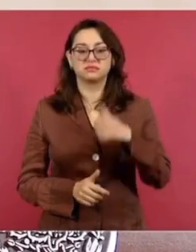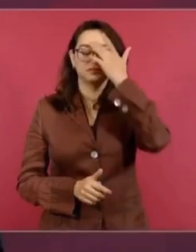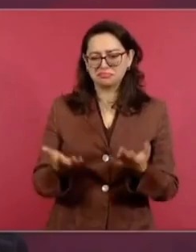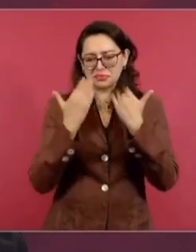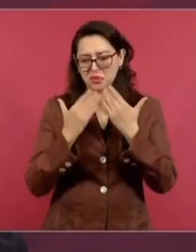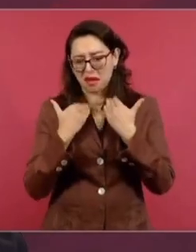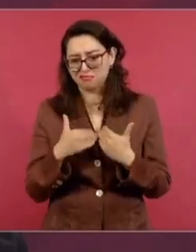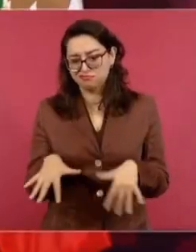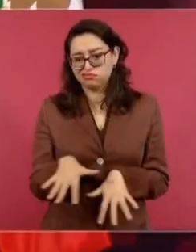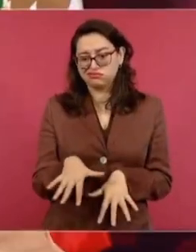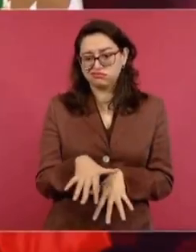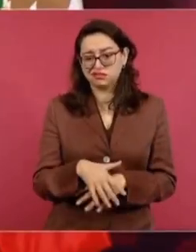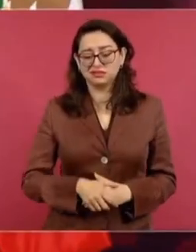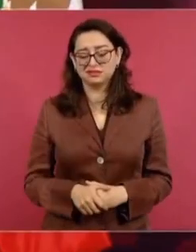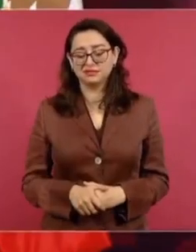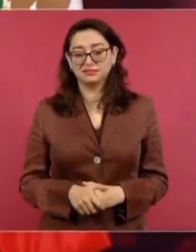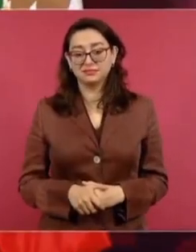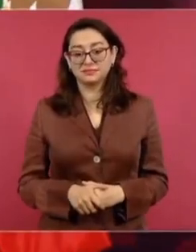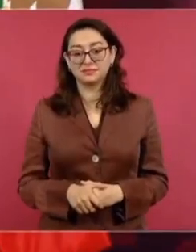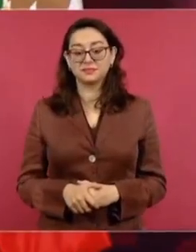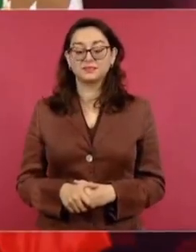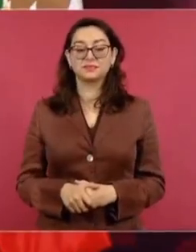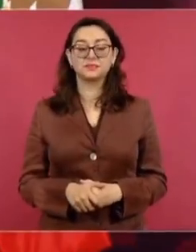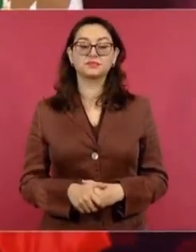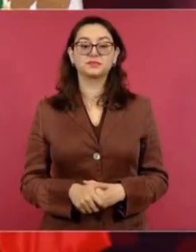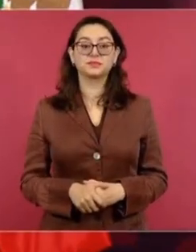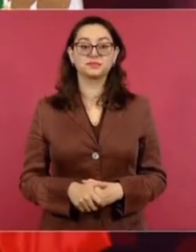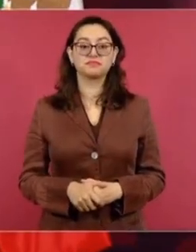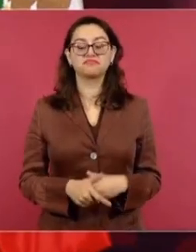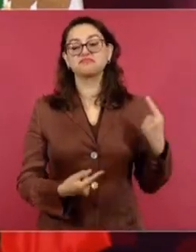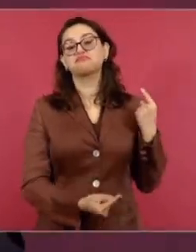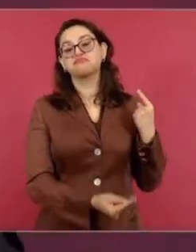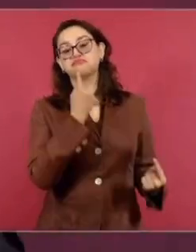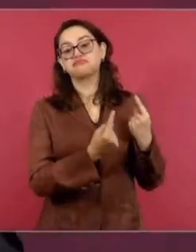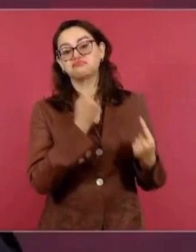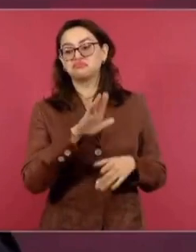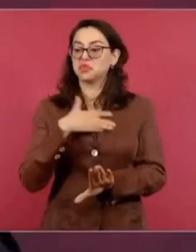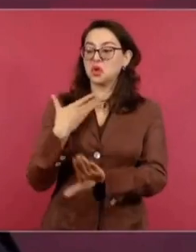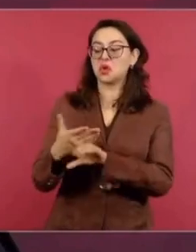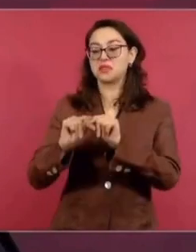política. Y ante la ofensa,